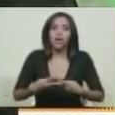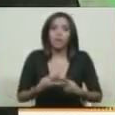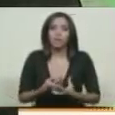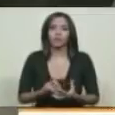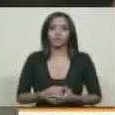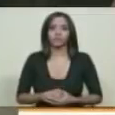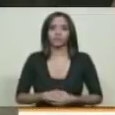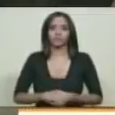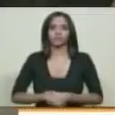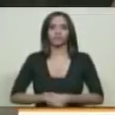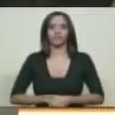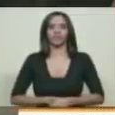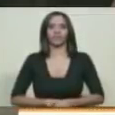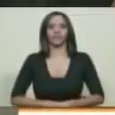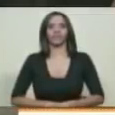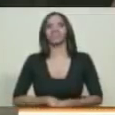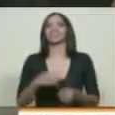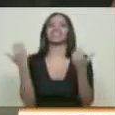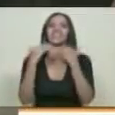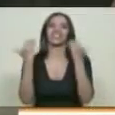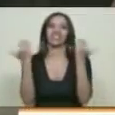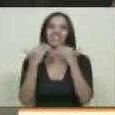Pero tú sabes